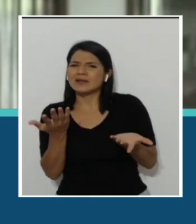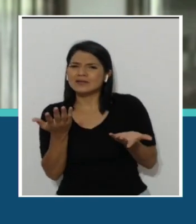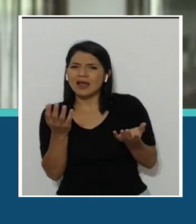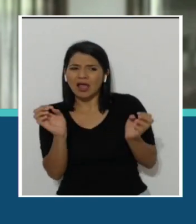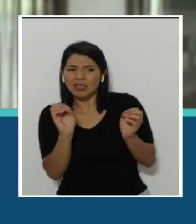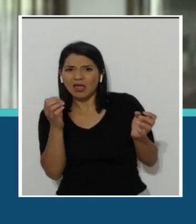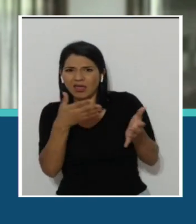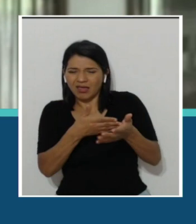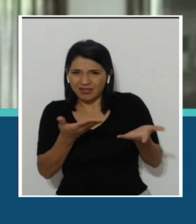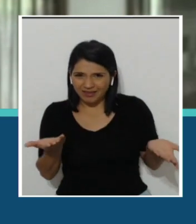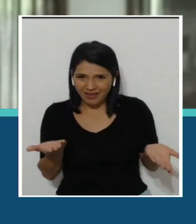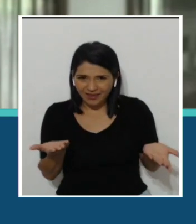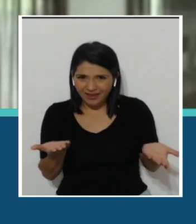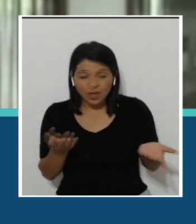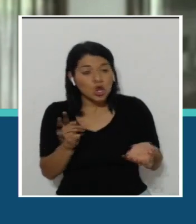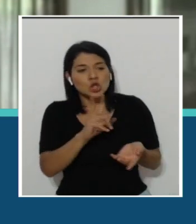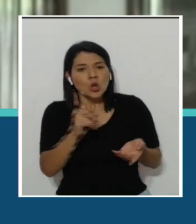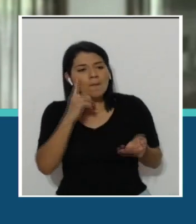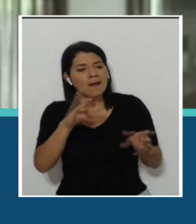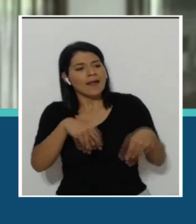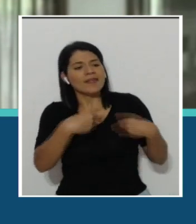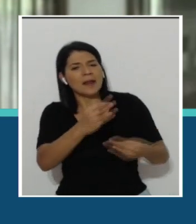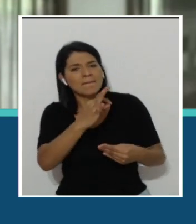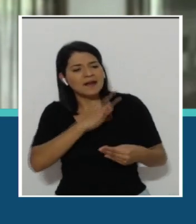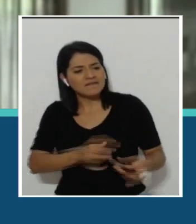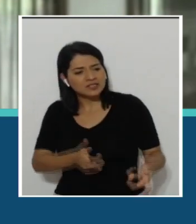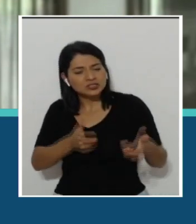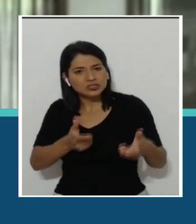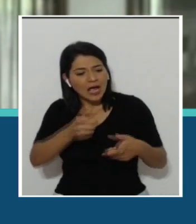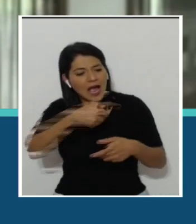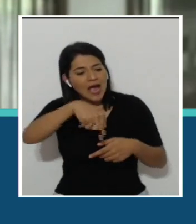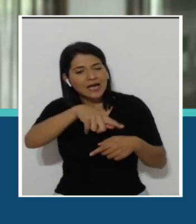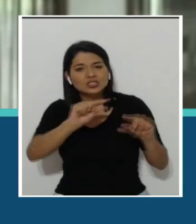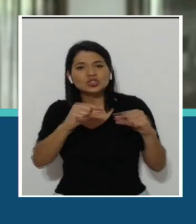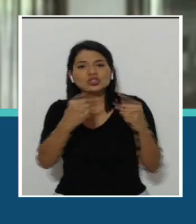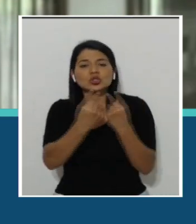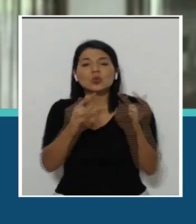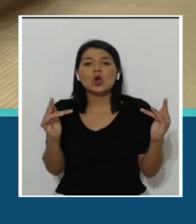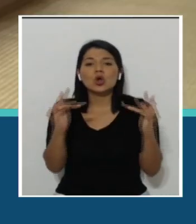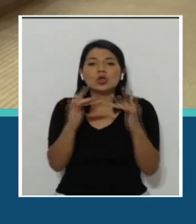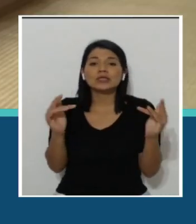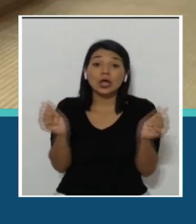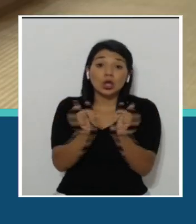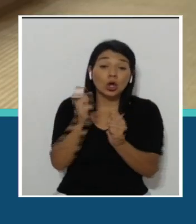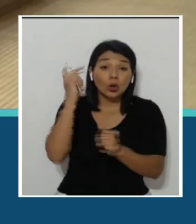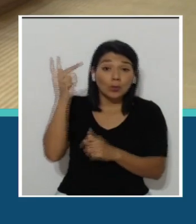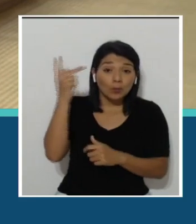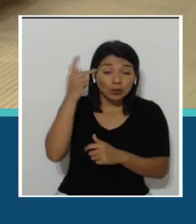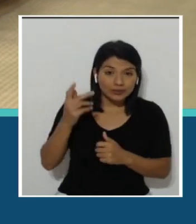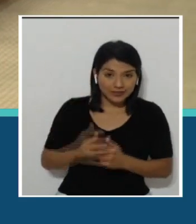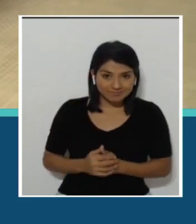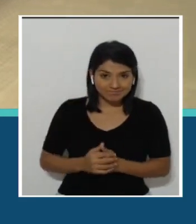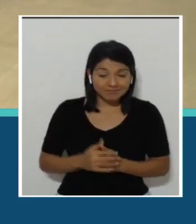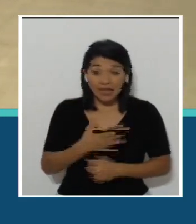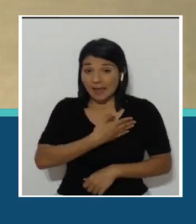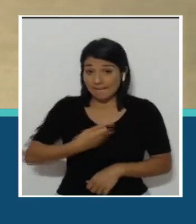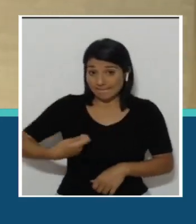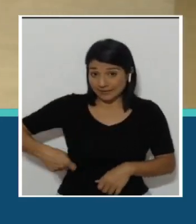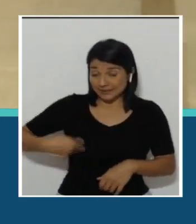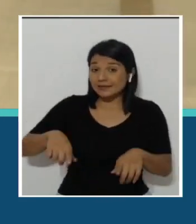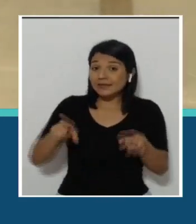para enriquecer a grupos conectados políticamente. El mandatario también dejó ver que